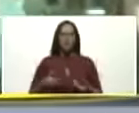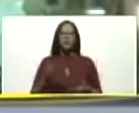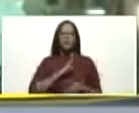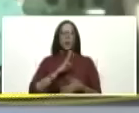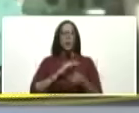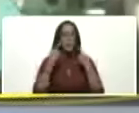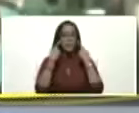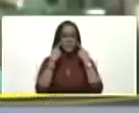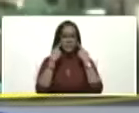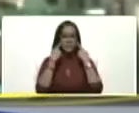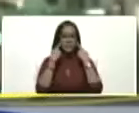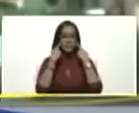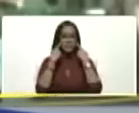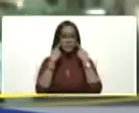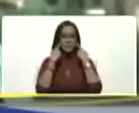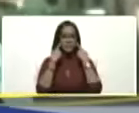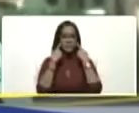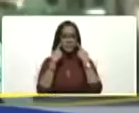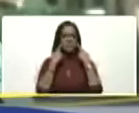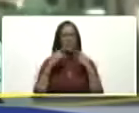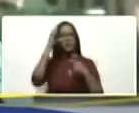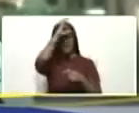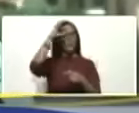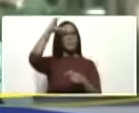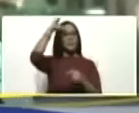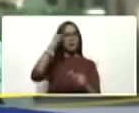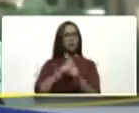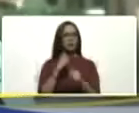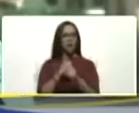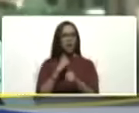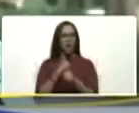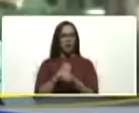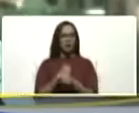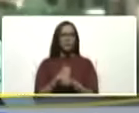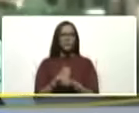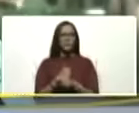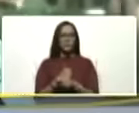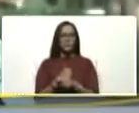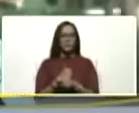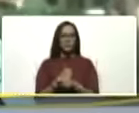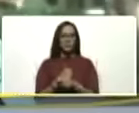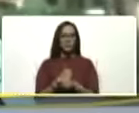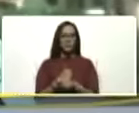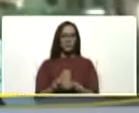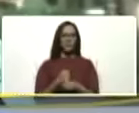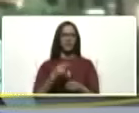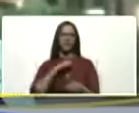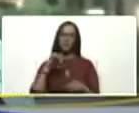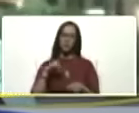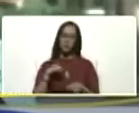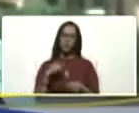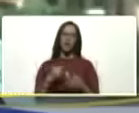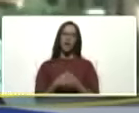mira, con capacidad de trabajo. Pero yo a la CEPAL